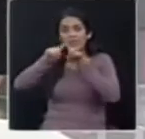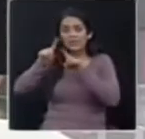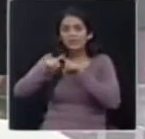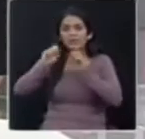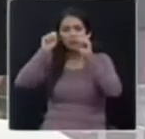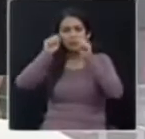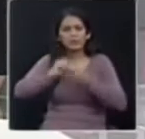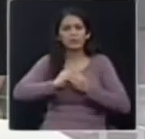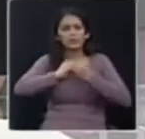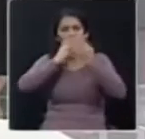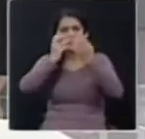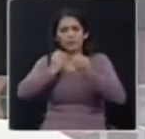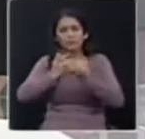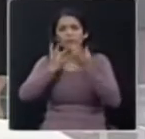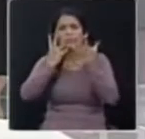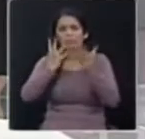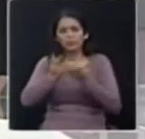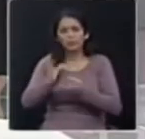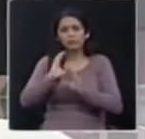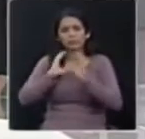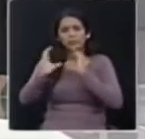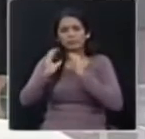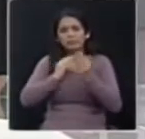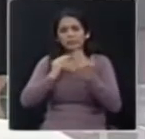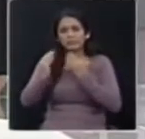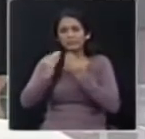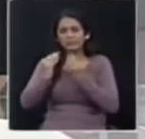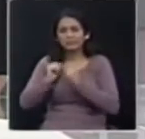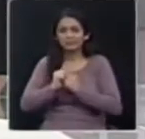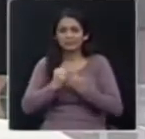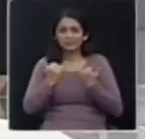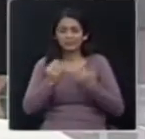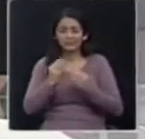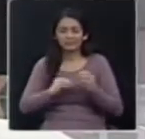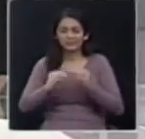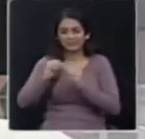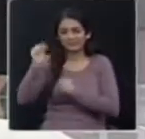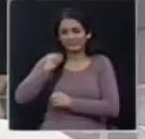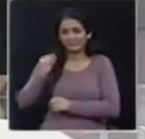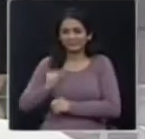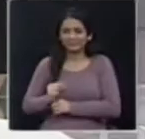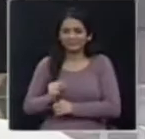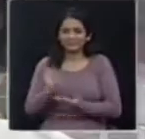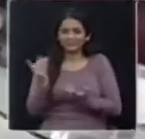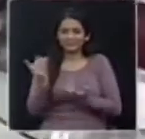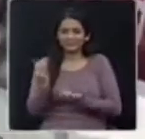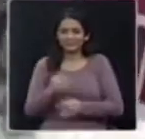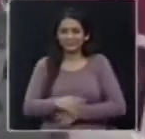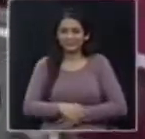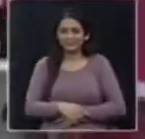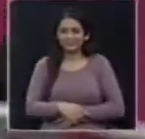puedan también aplicar la innovación dentro de sus iniciativas. Nelly Aguiar tiene toda la información, no se muevan.